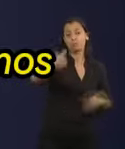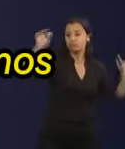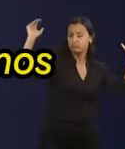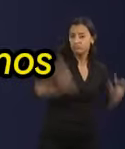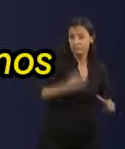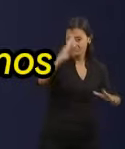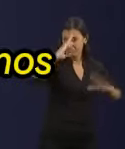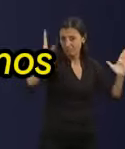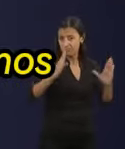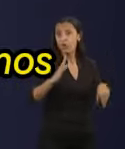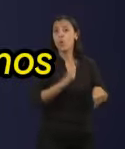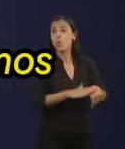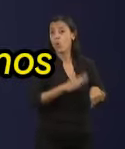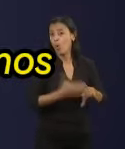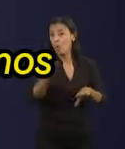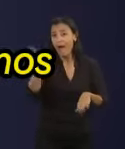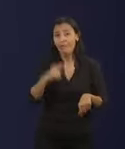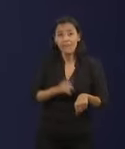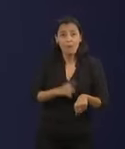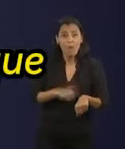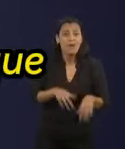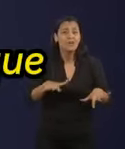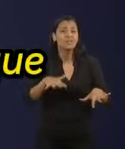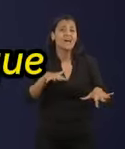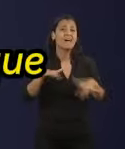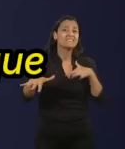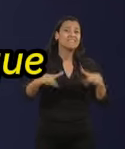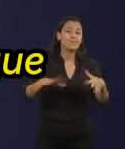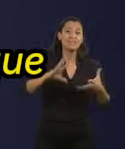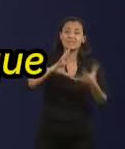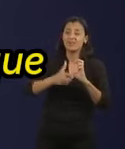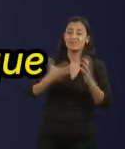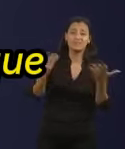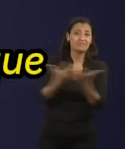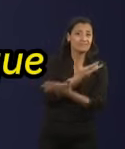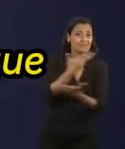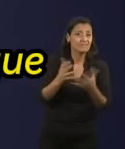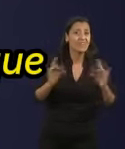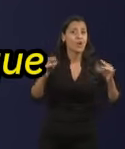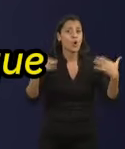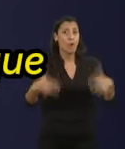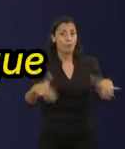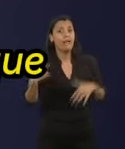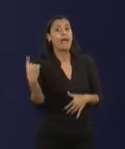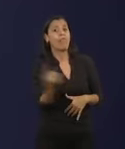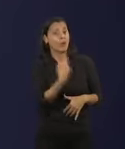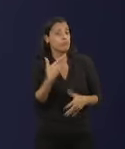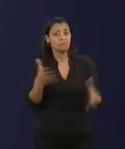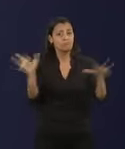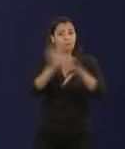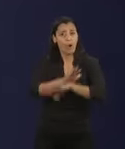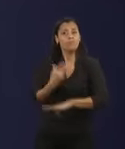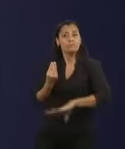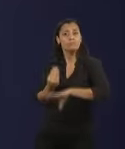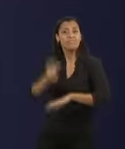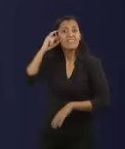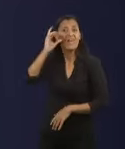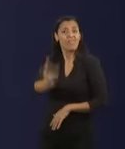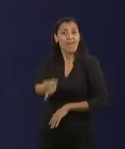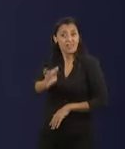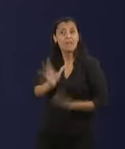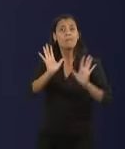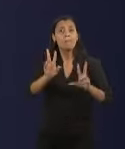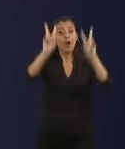Por las circunstancias que estábamos atravesando o que o las circunstancias con la que nos encontramos el 10 de diciembre pero La